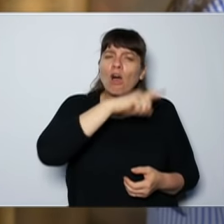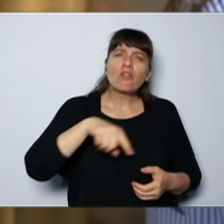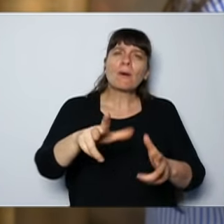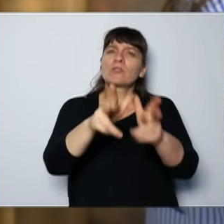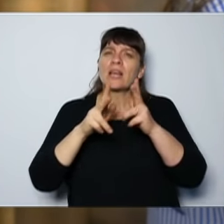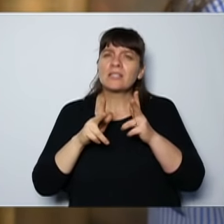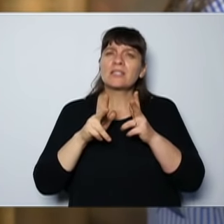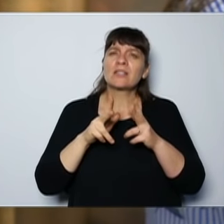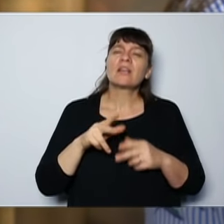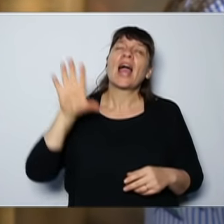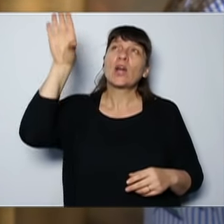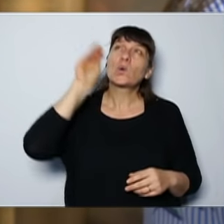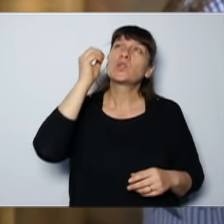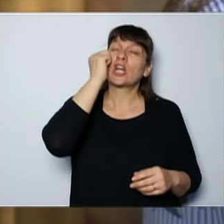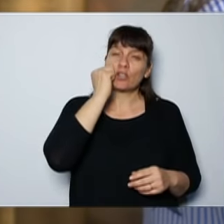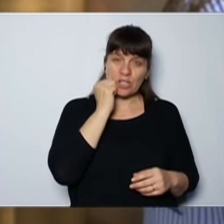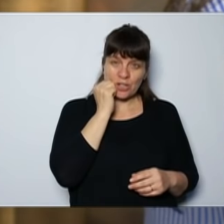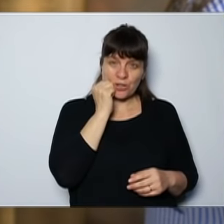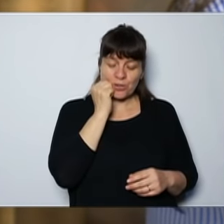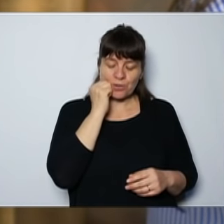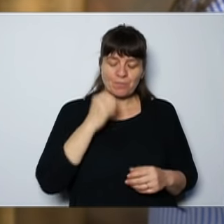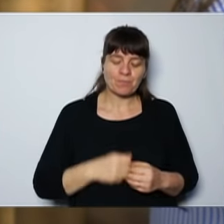fe, escúchanos, Señor.